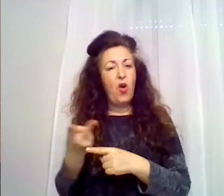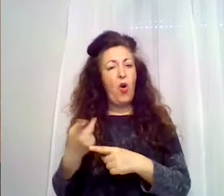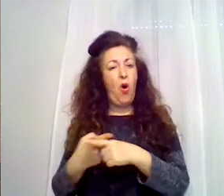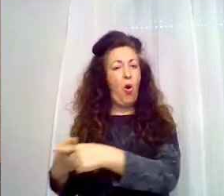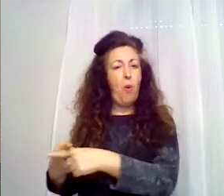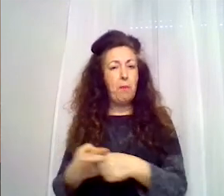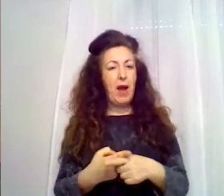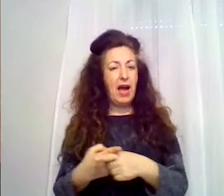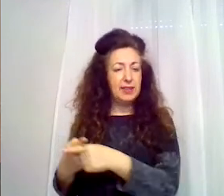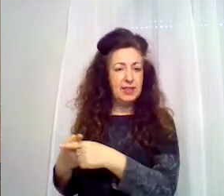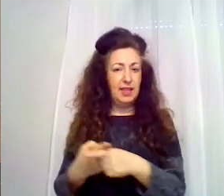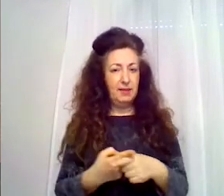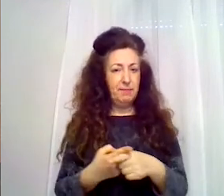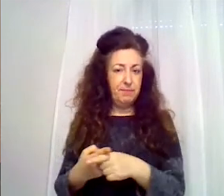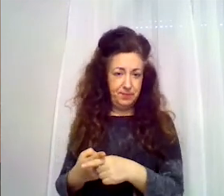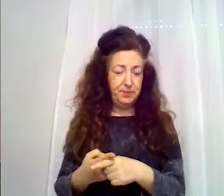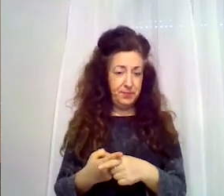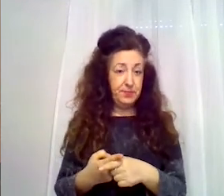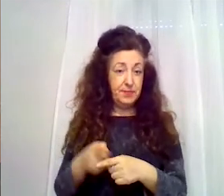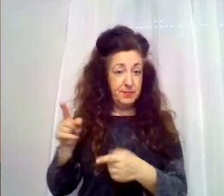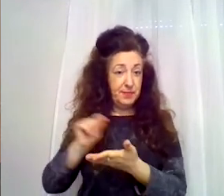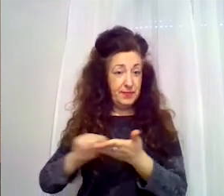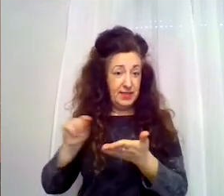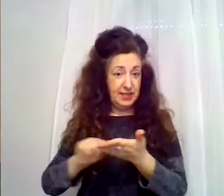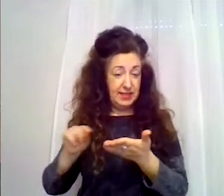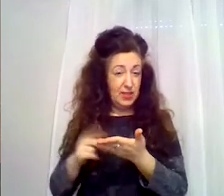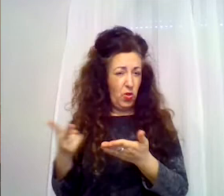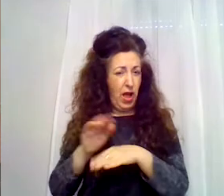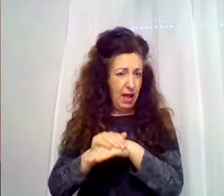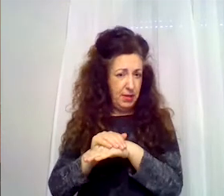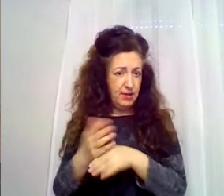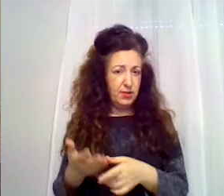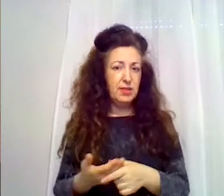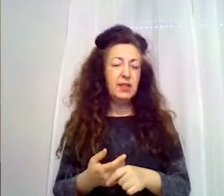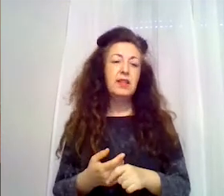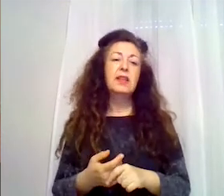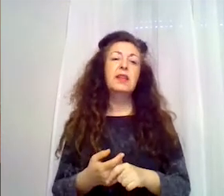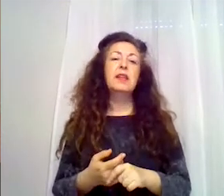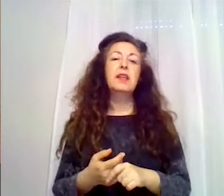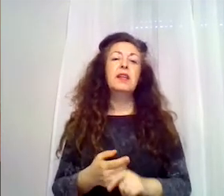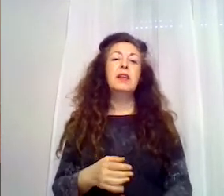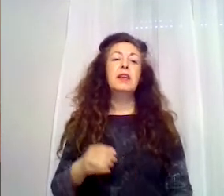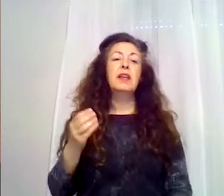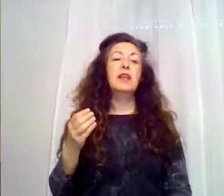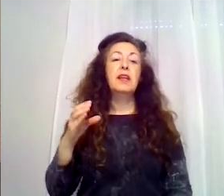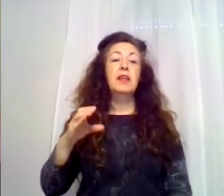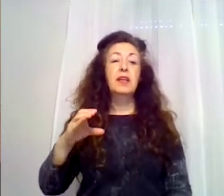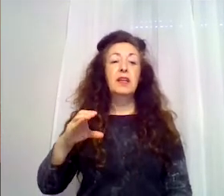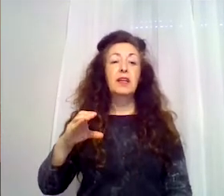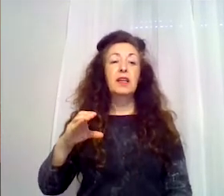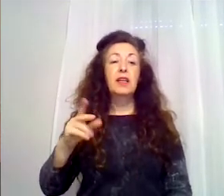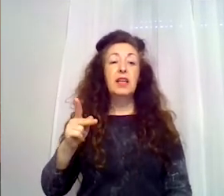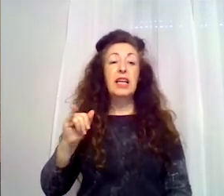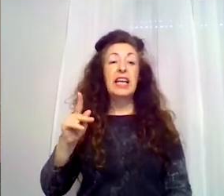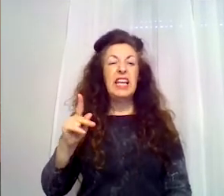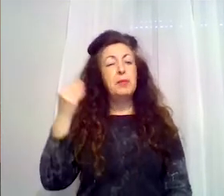pincelada sobre el personaje Marlowe es que ya muy poco antes de su supuesta muerte, si es que él no hubiera sido el que